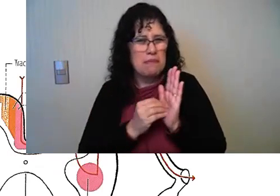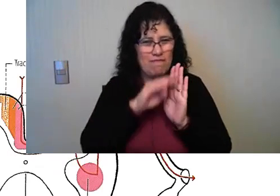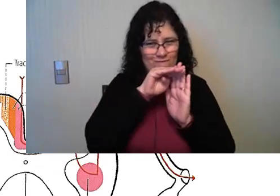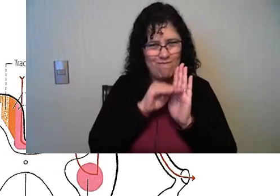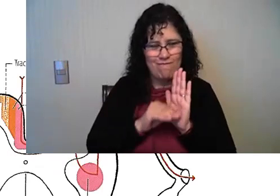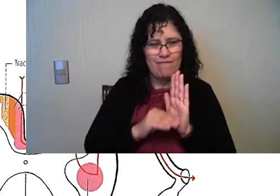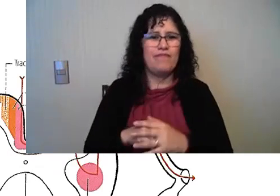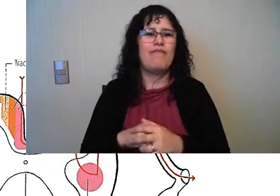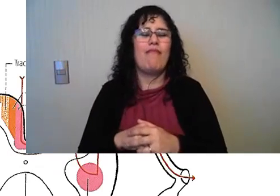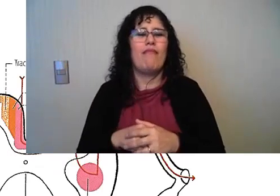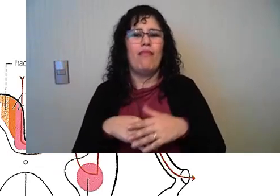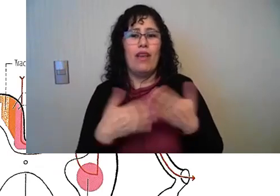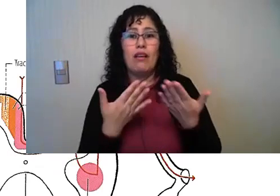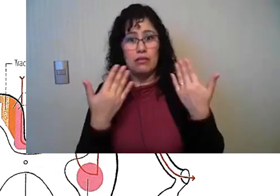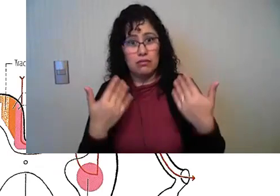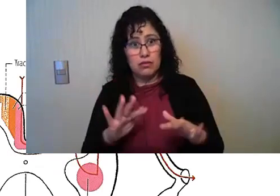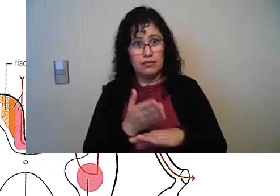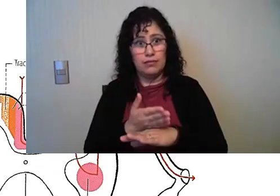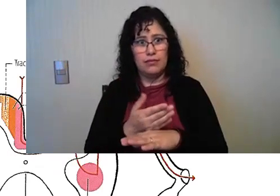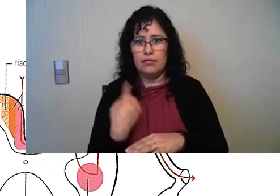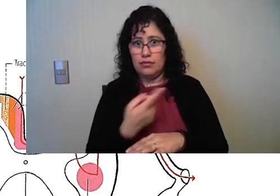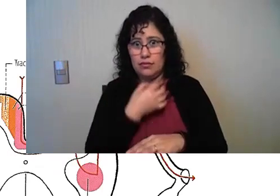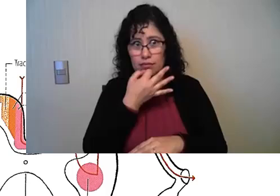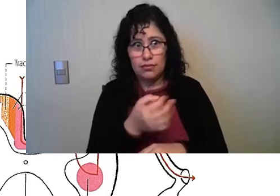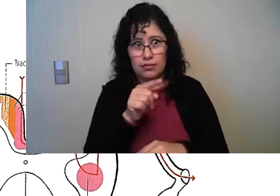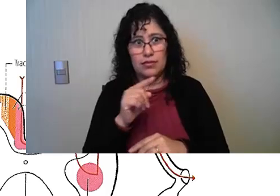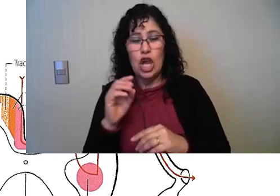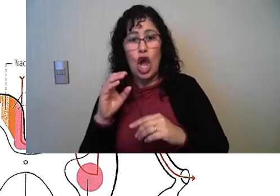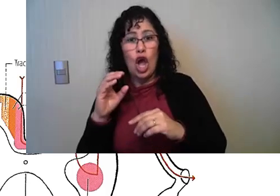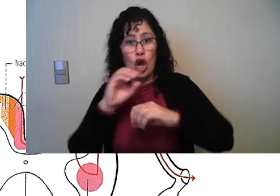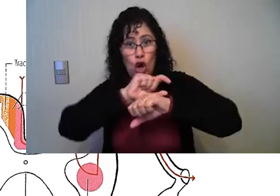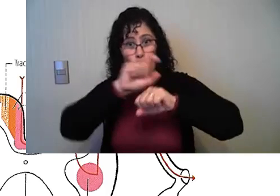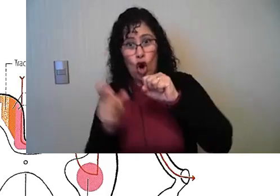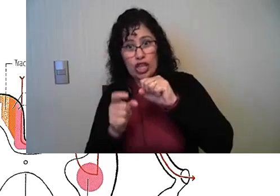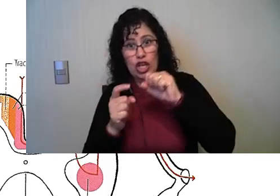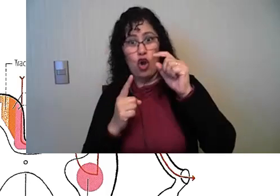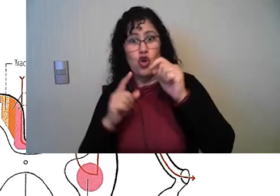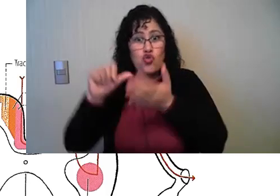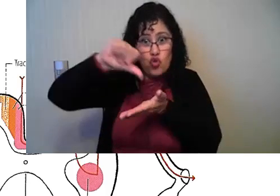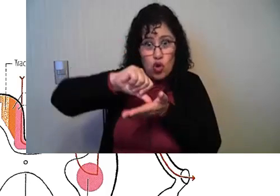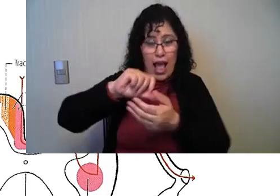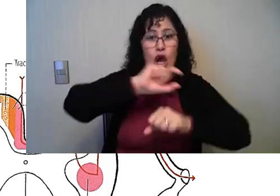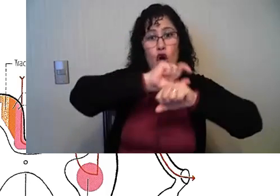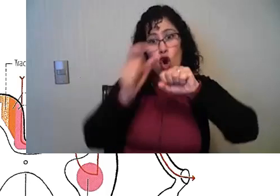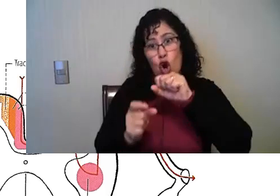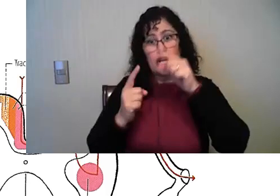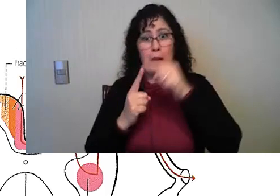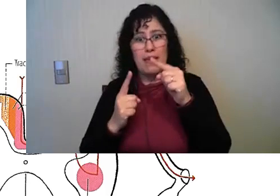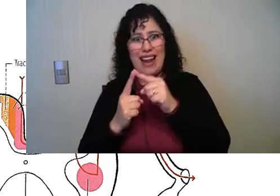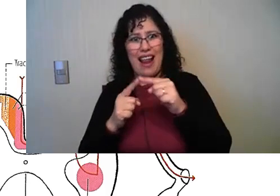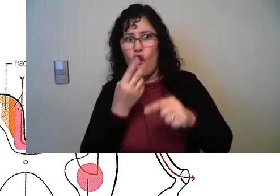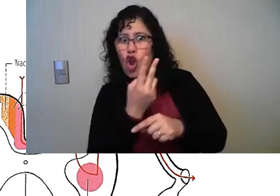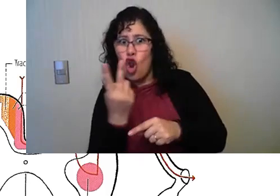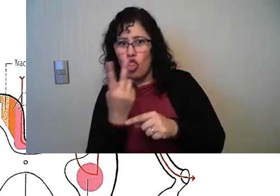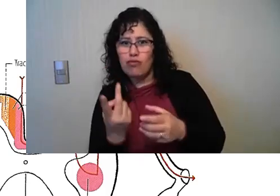Entonces, habíamos dicho que teníamos un tracto córtico nuclear y un córtico espinal. Ambos formaban parte del sistema piramidal.